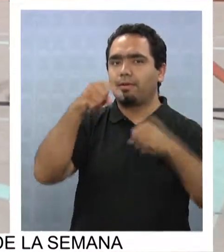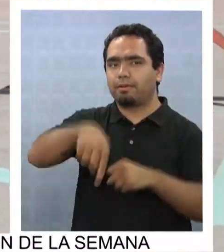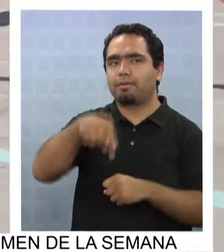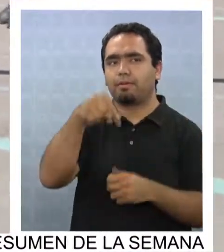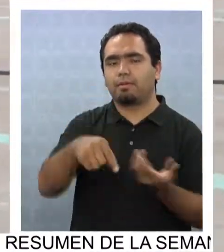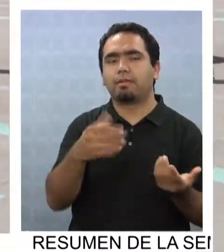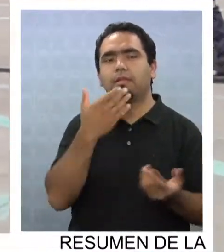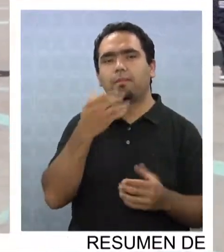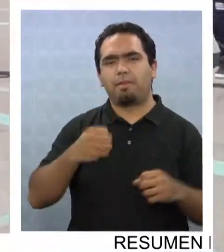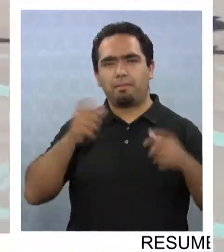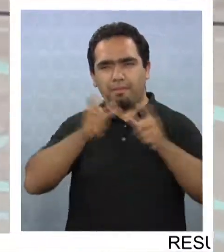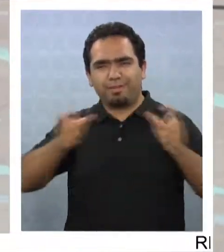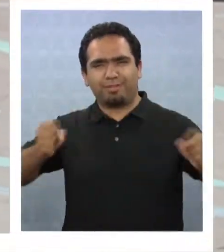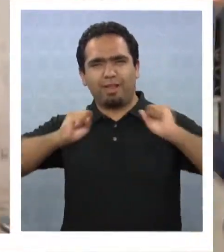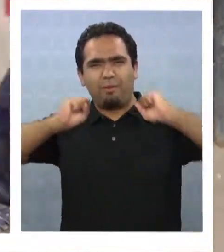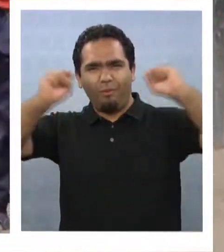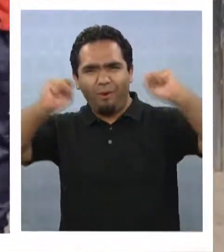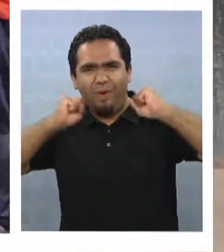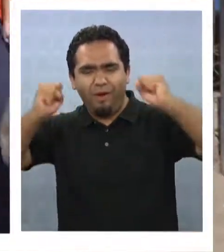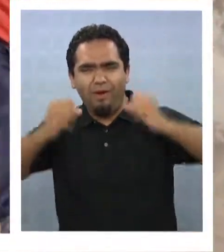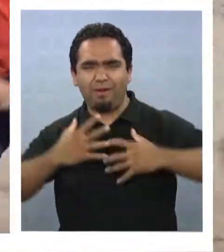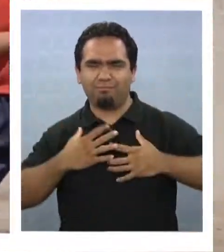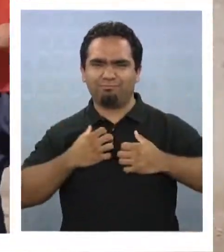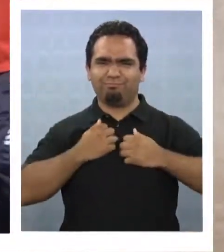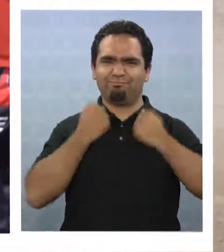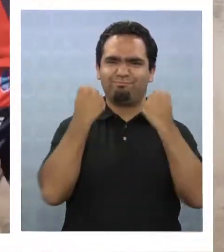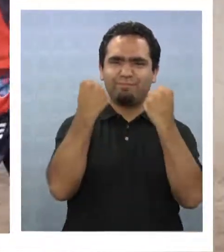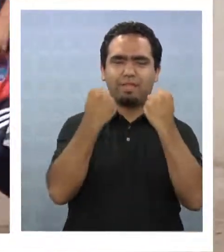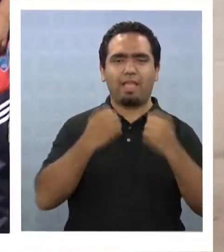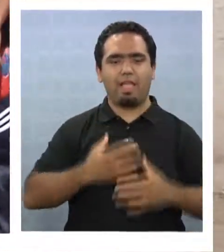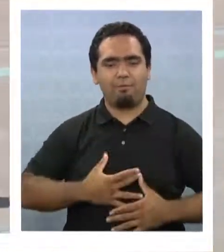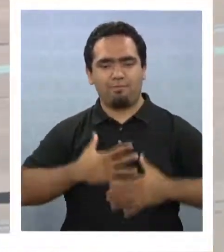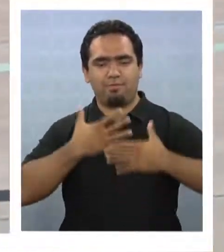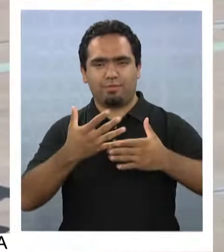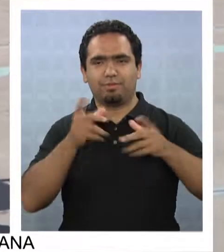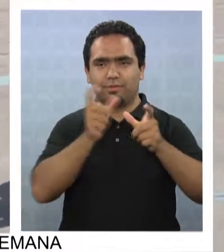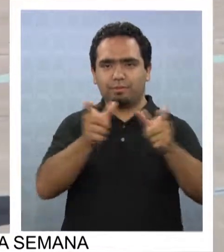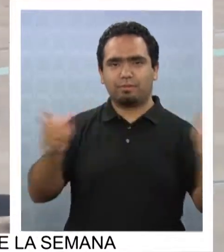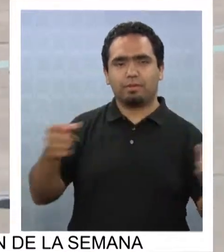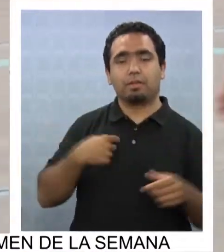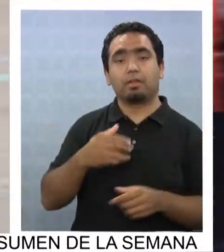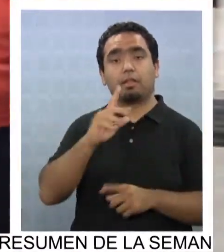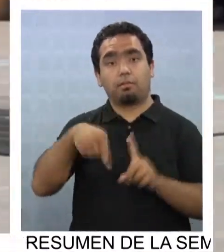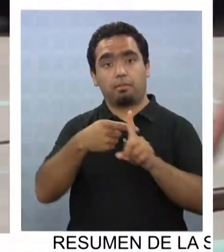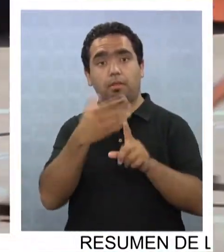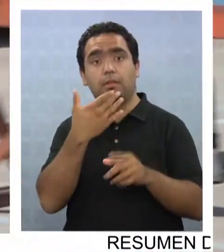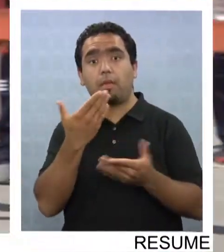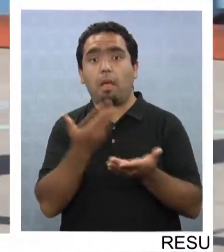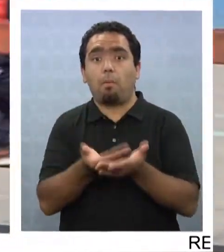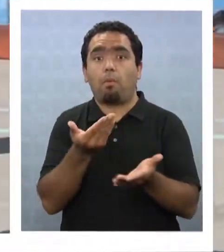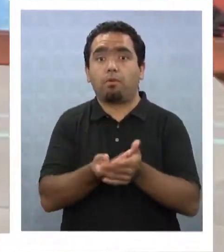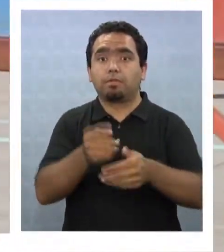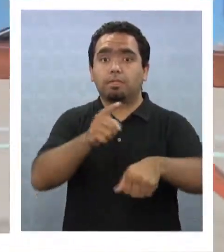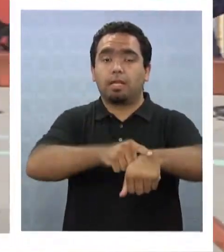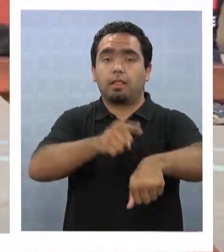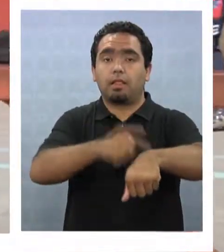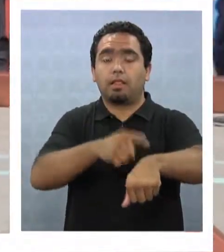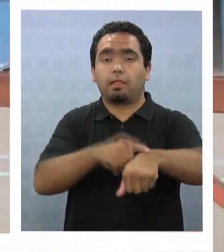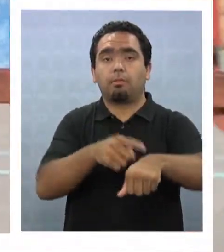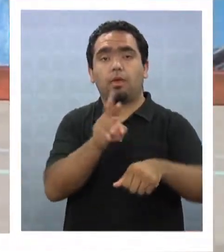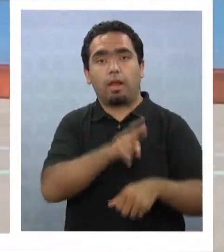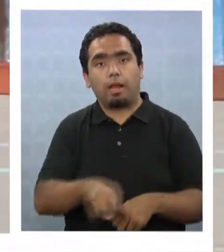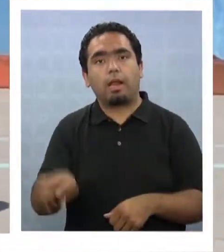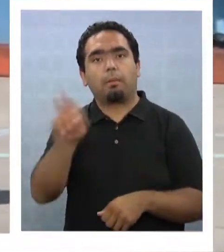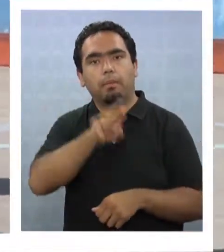más hinchada y el que más emociones transmite a sus aficionados. Por ello no está de más aprovechar estas instancias que se repiten